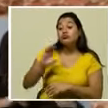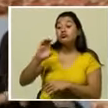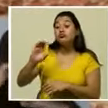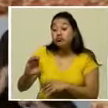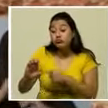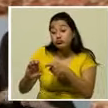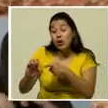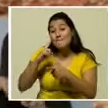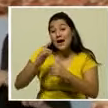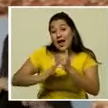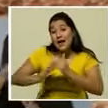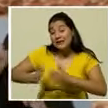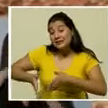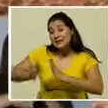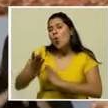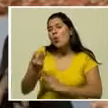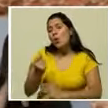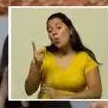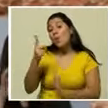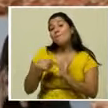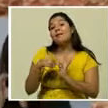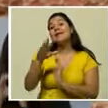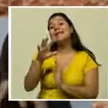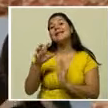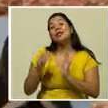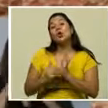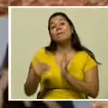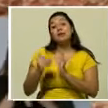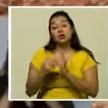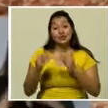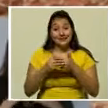más de $1.500 millones.